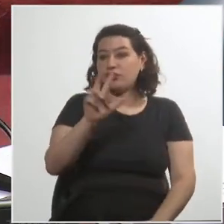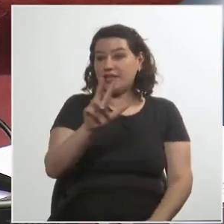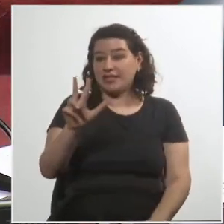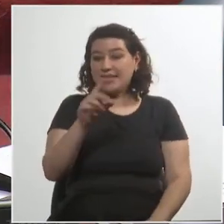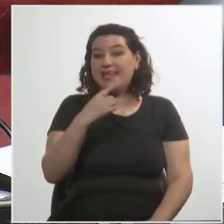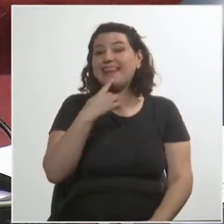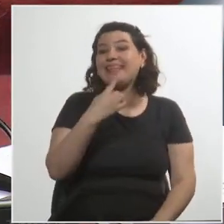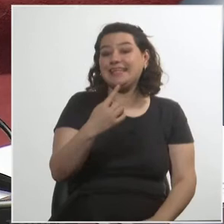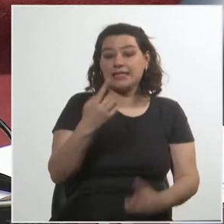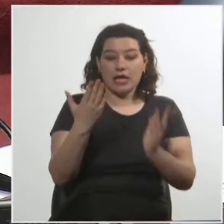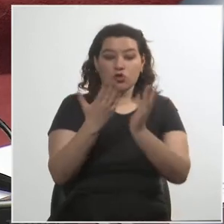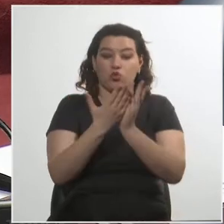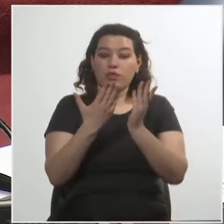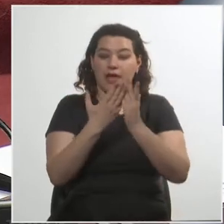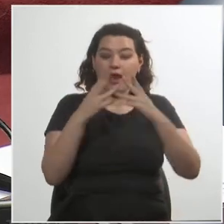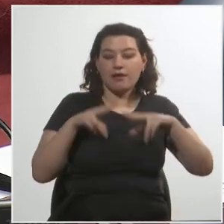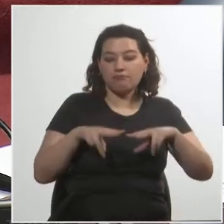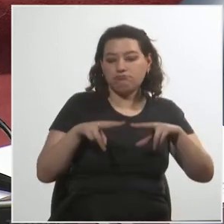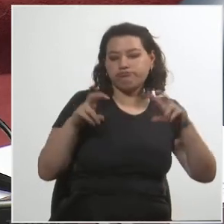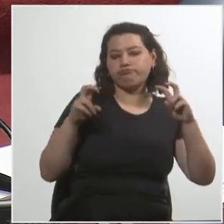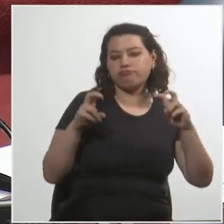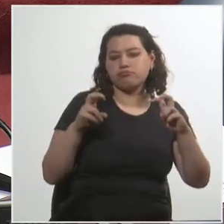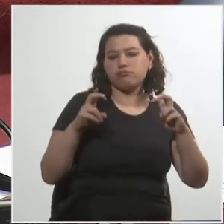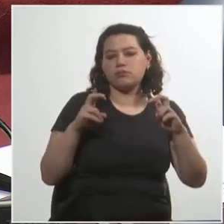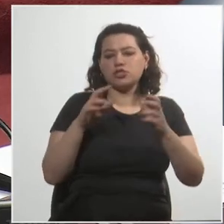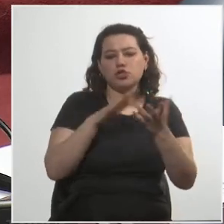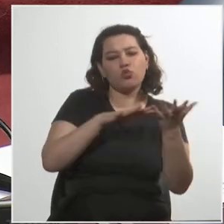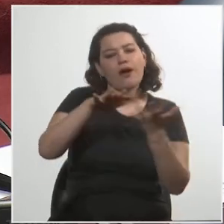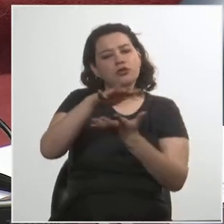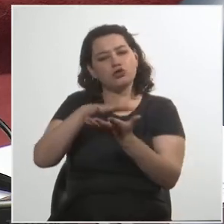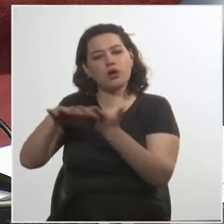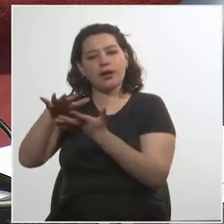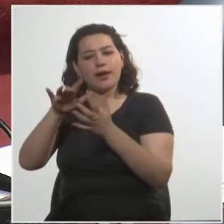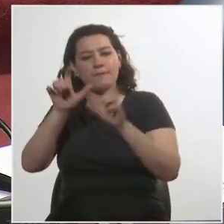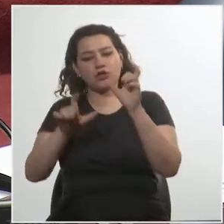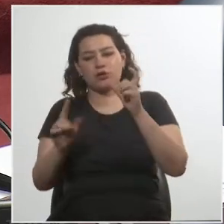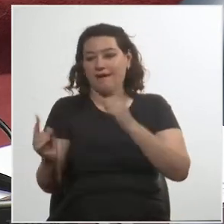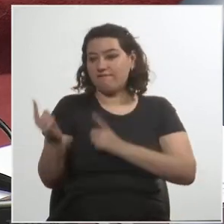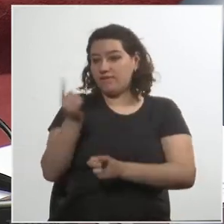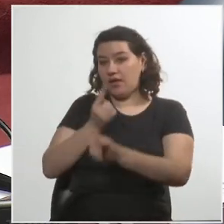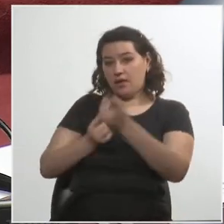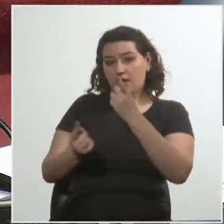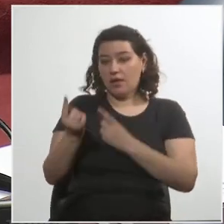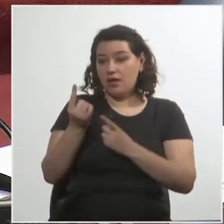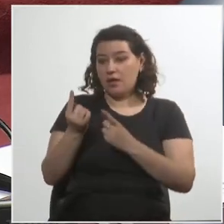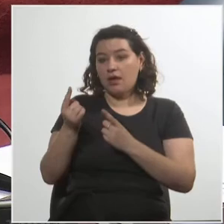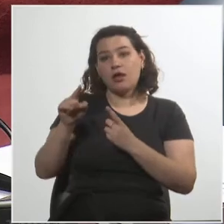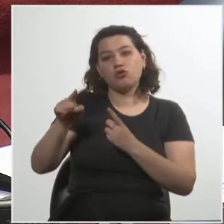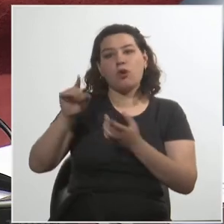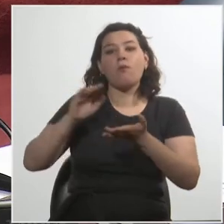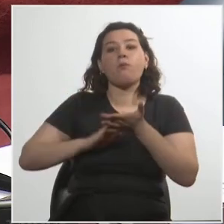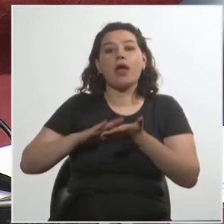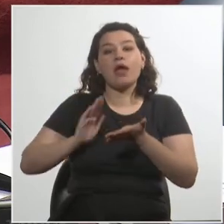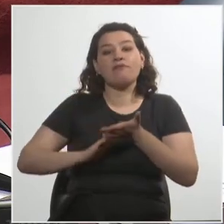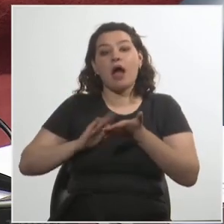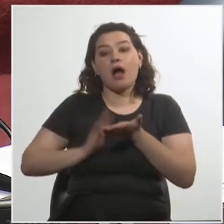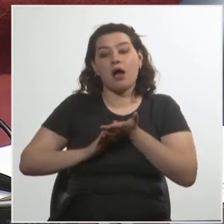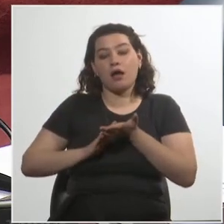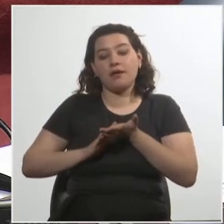determinará y estudiará los casos de aquellos que se presenten y deban demostrar